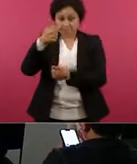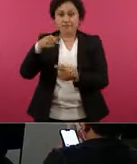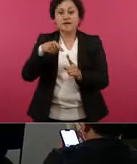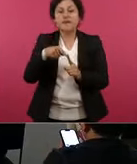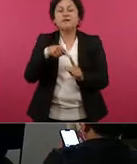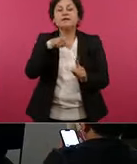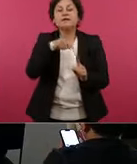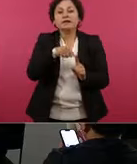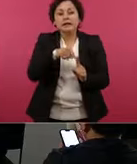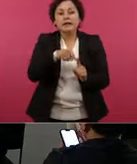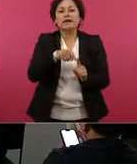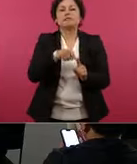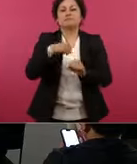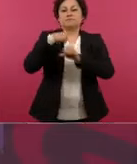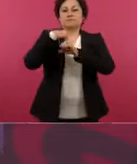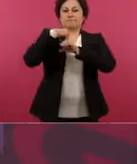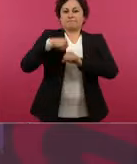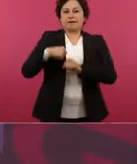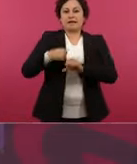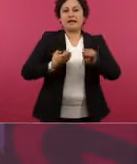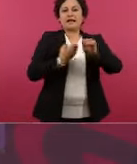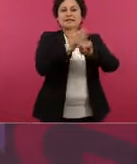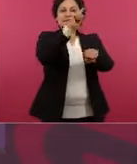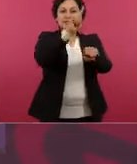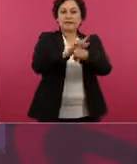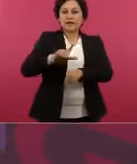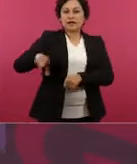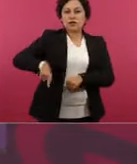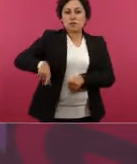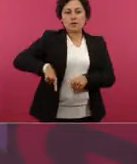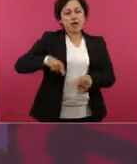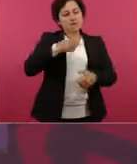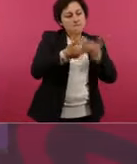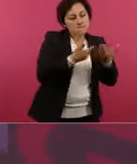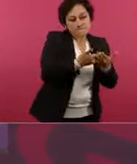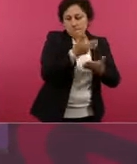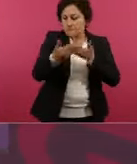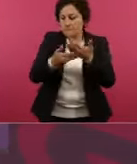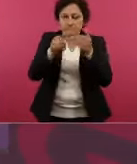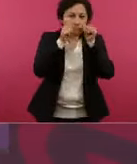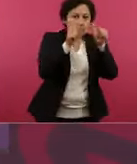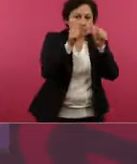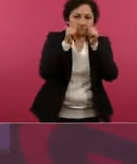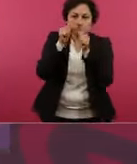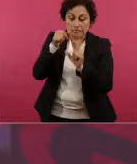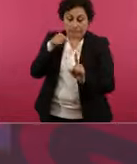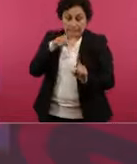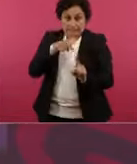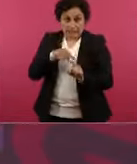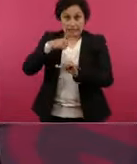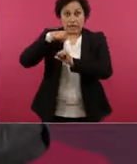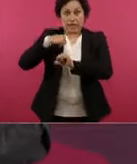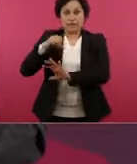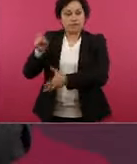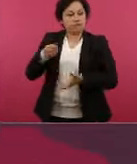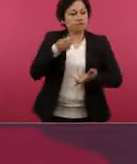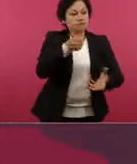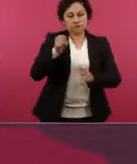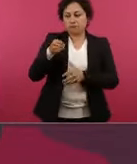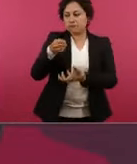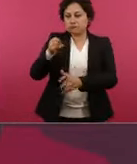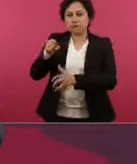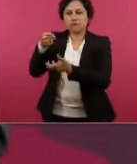gobiernos estatales y de entregar los recursos. Entonces el señor pues